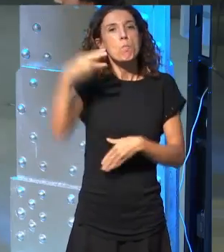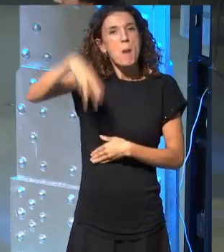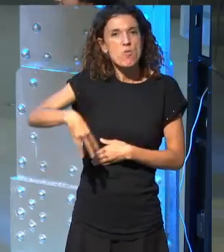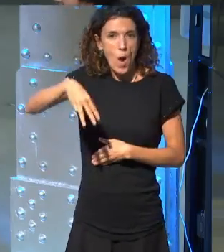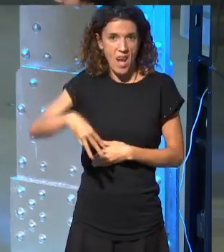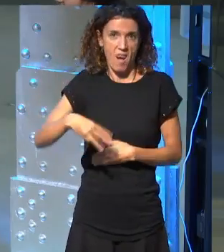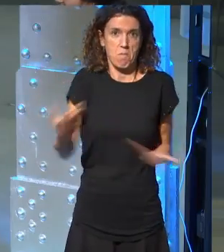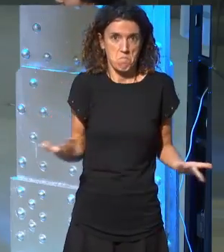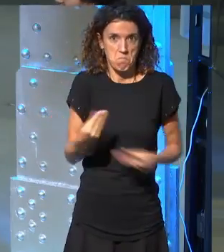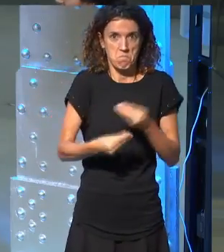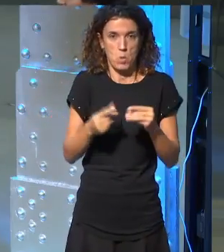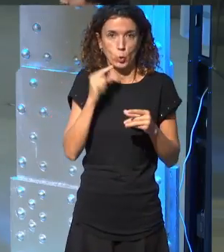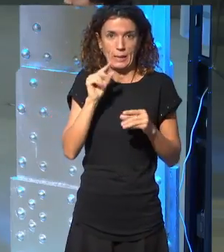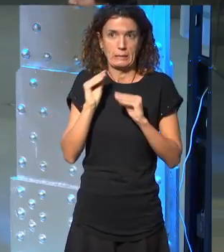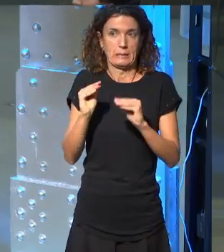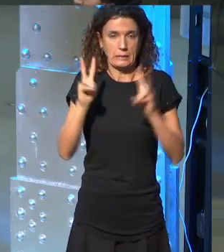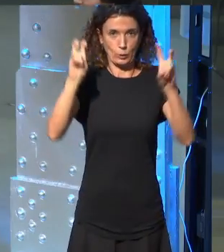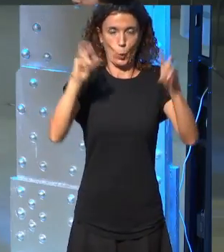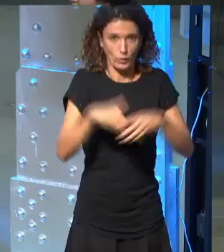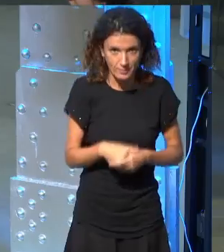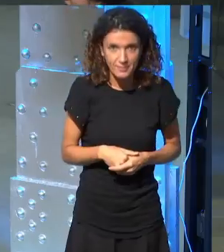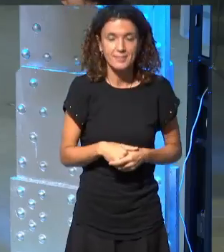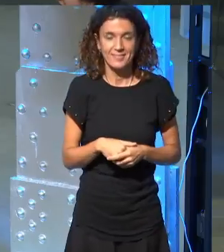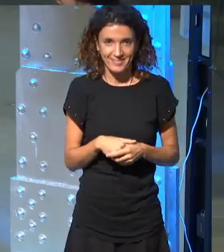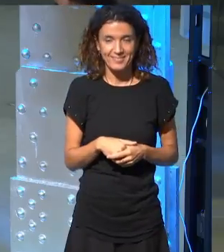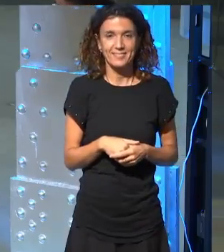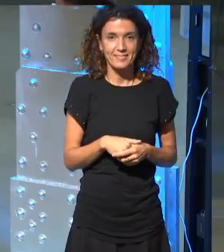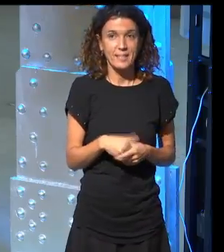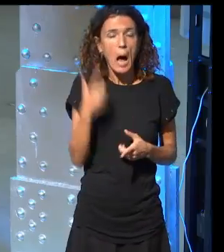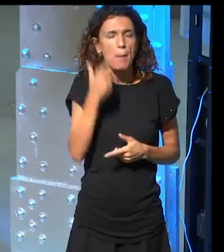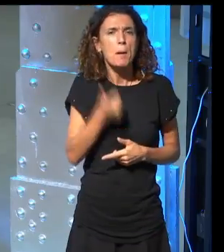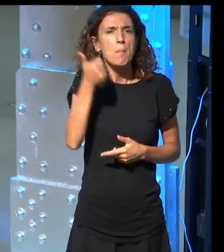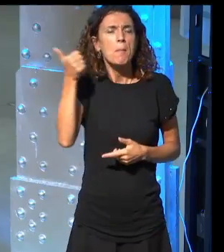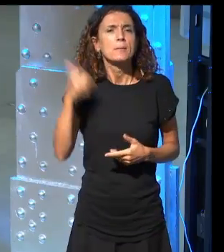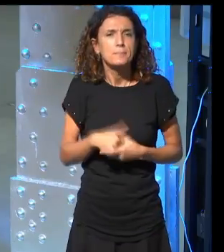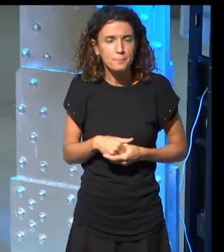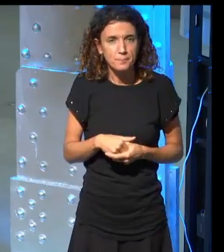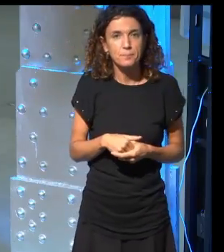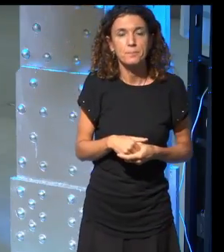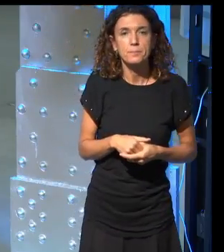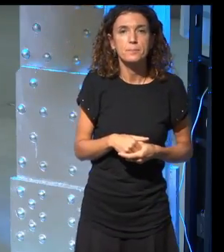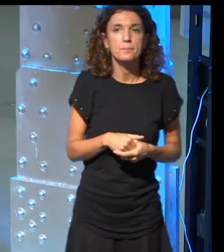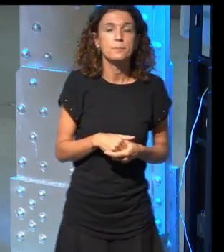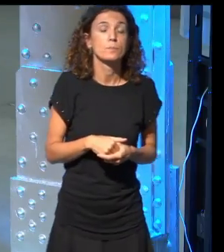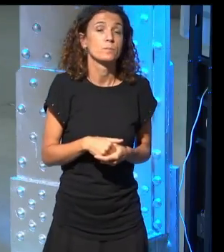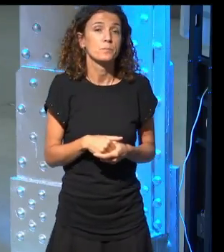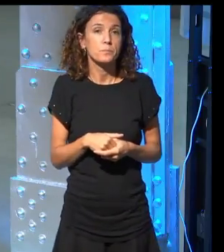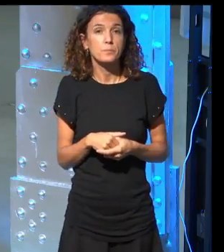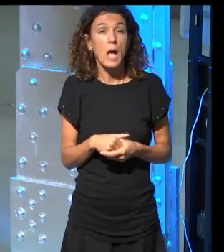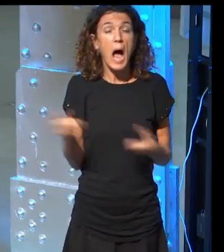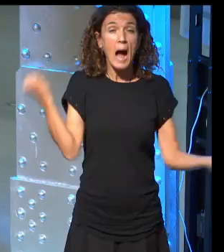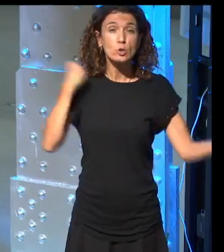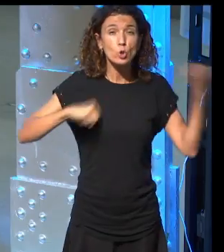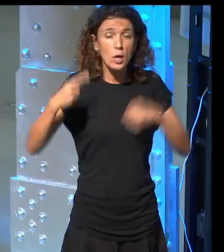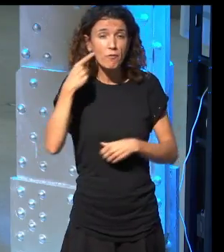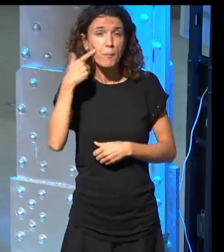sea, es como se ha desnudado enfrente de la sede. Sí. A ver qué más hay por aquí. Bueno, de todos los actores